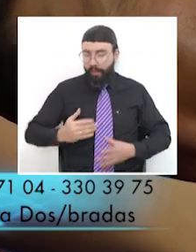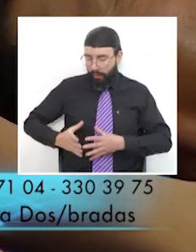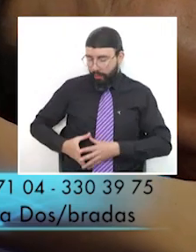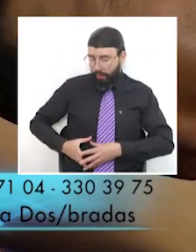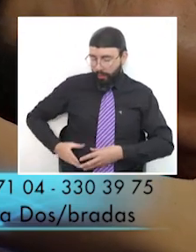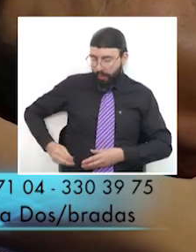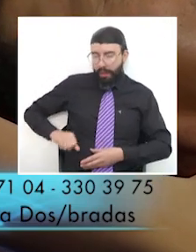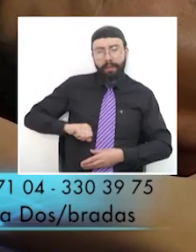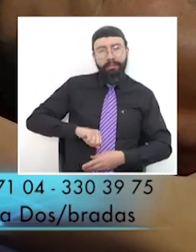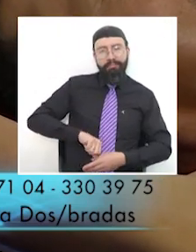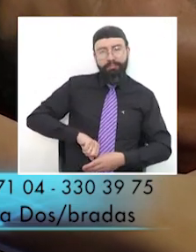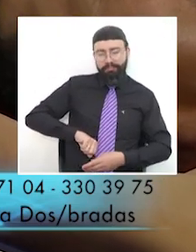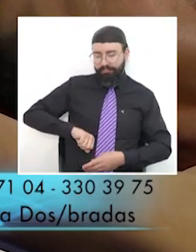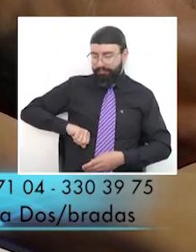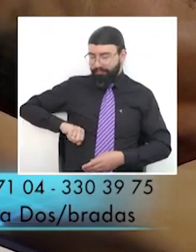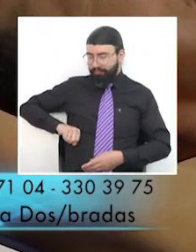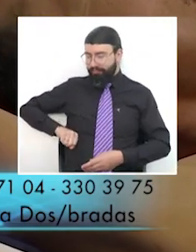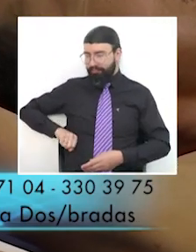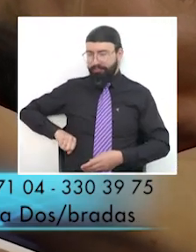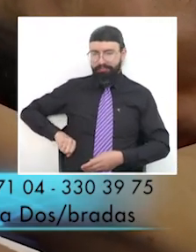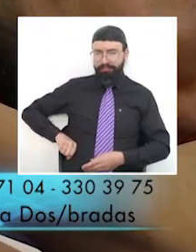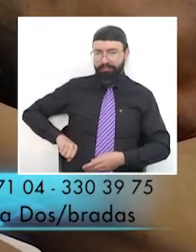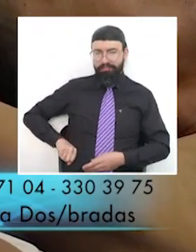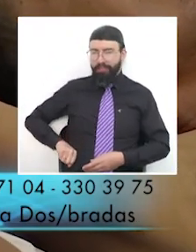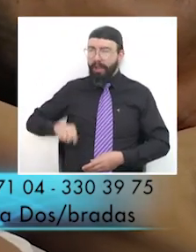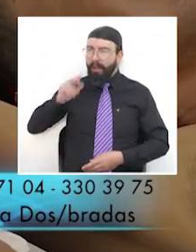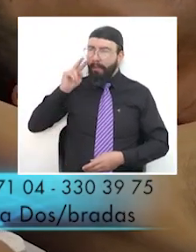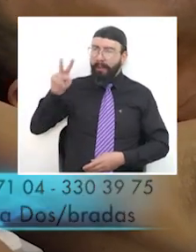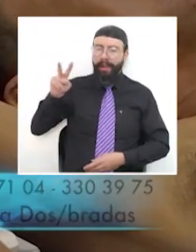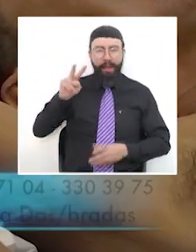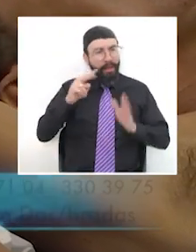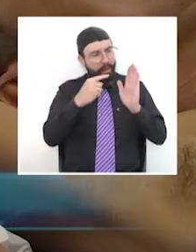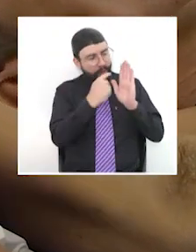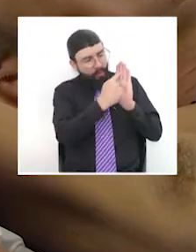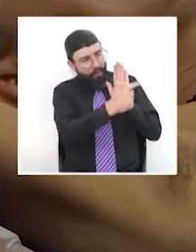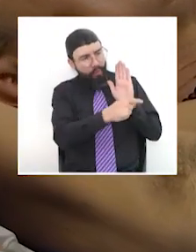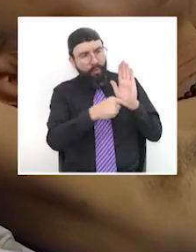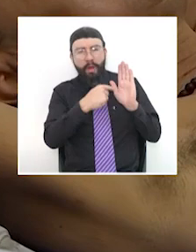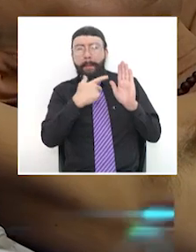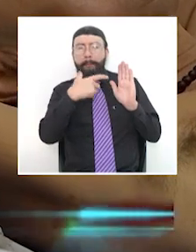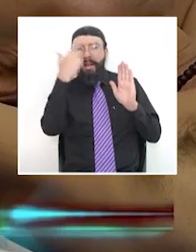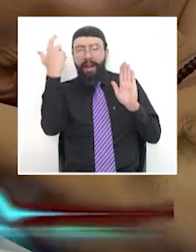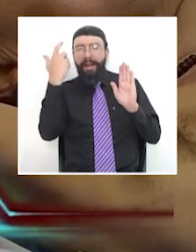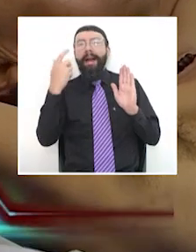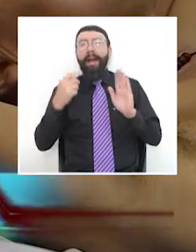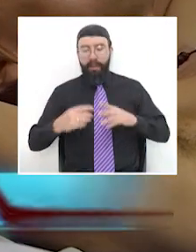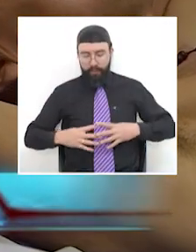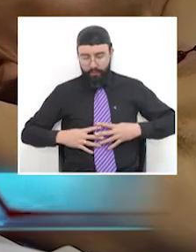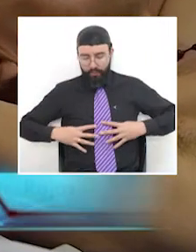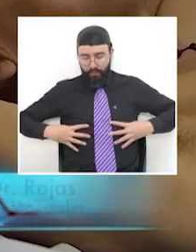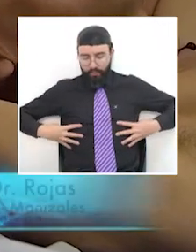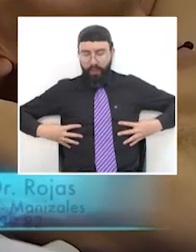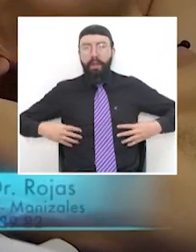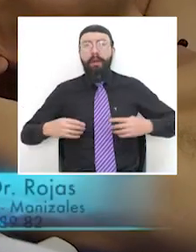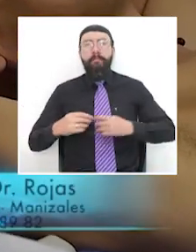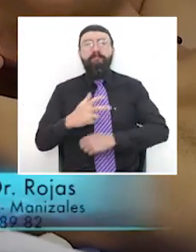del hígado. Esta parte que vemos como una línea blanca es el diafragma, que es un músculo. Por ser un poco más